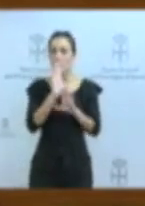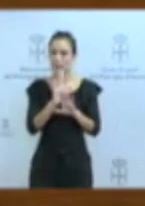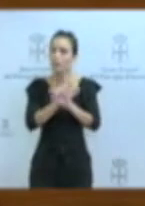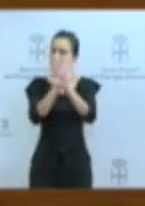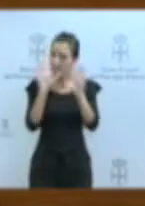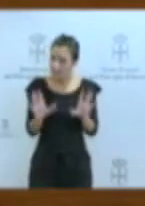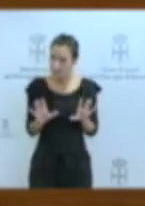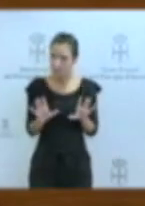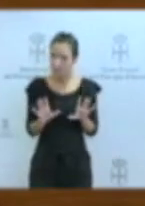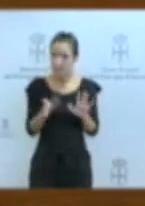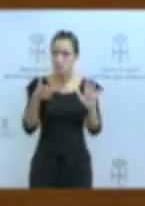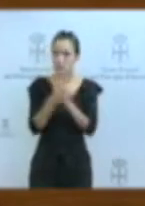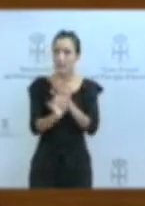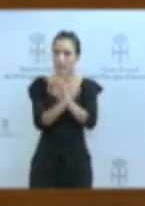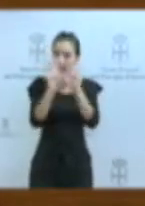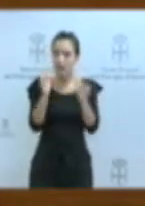y las responsabilidades de cada uno.